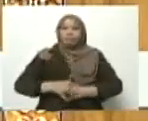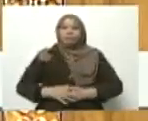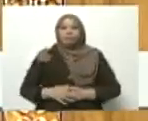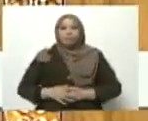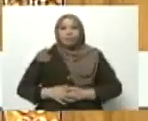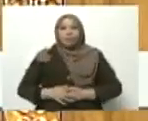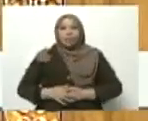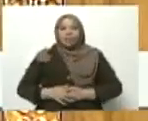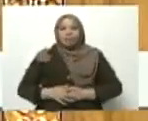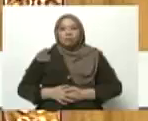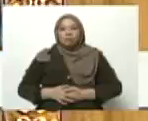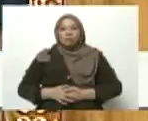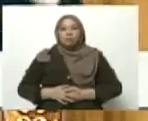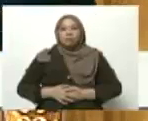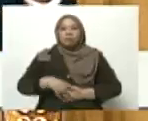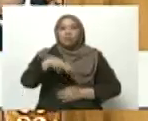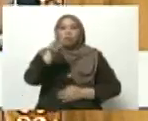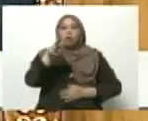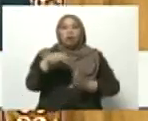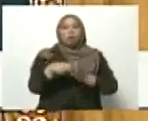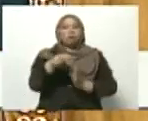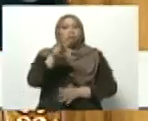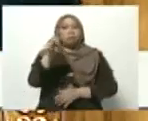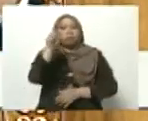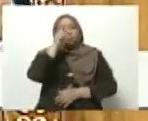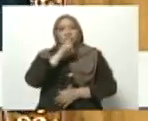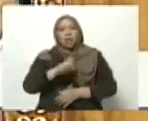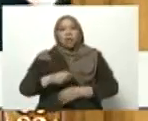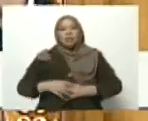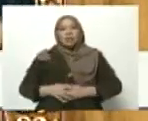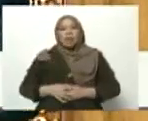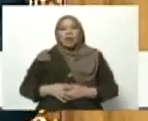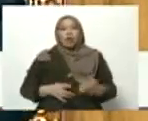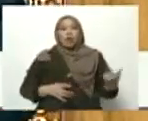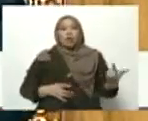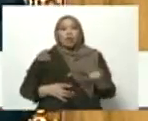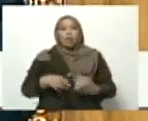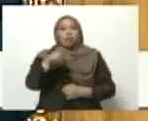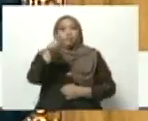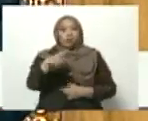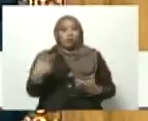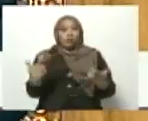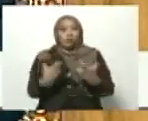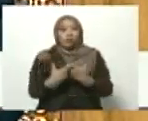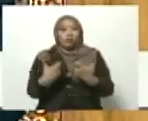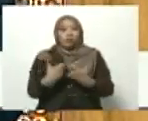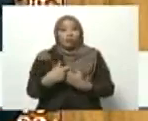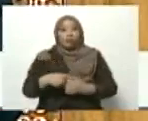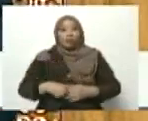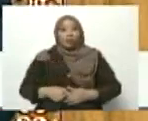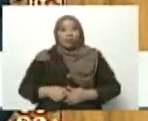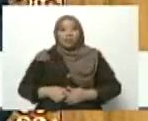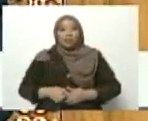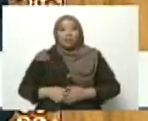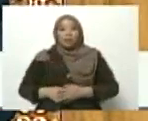del 5 de febrero del 2020 cómo venían discutiendo distintos modos de atacar a Venezuela, y eso lo vamos a contar con más